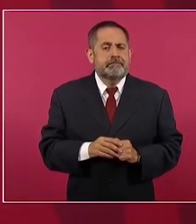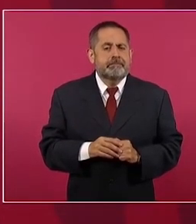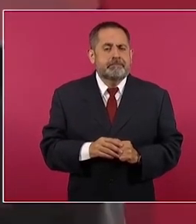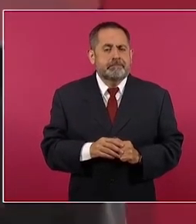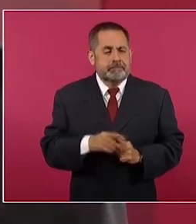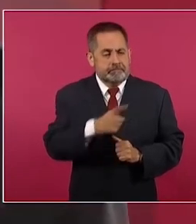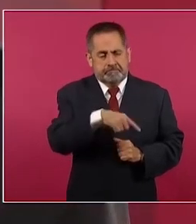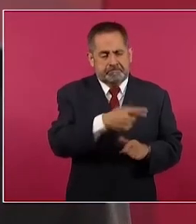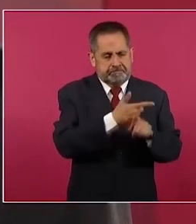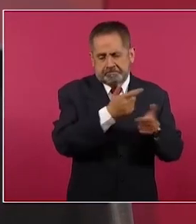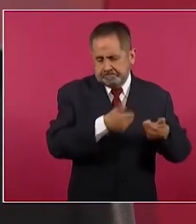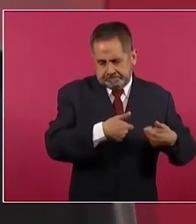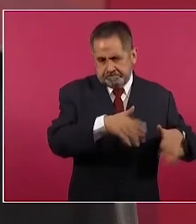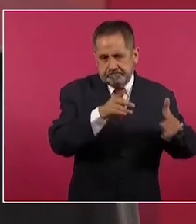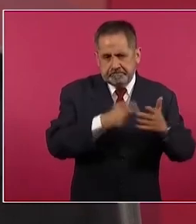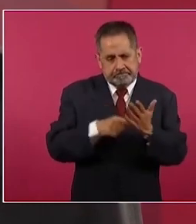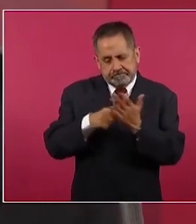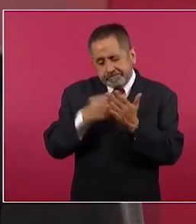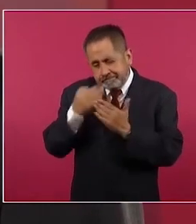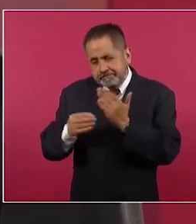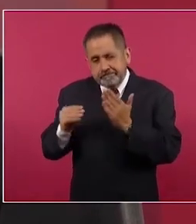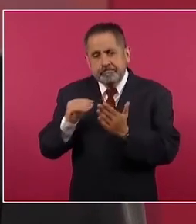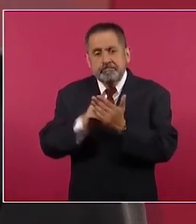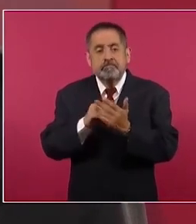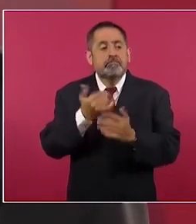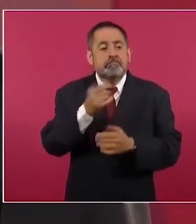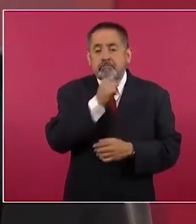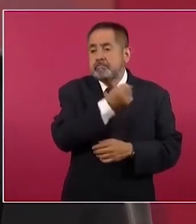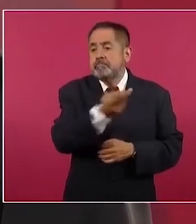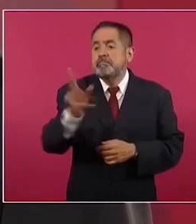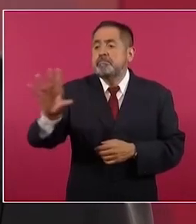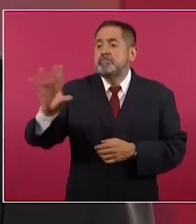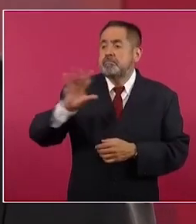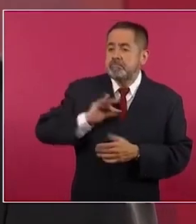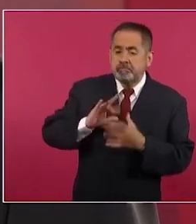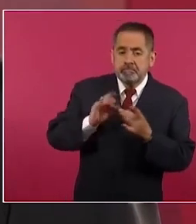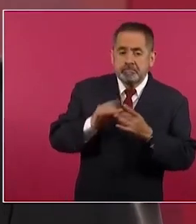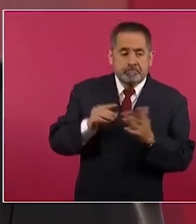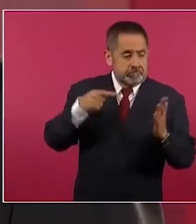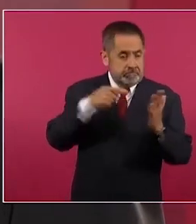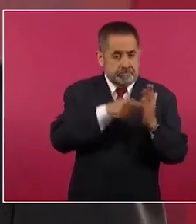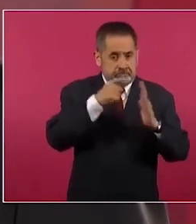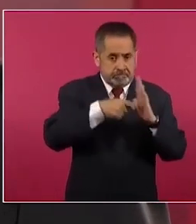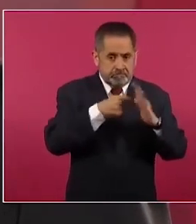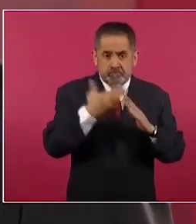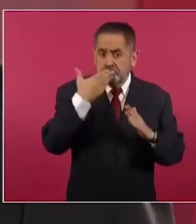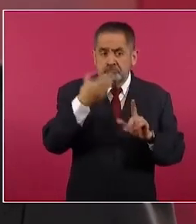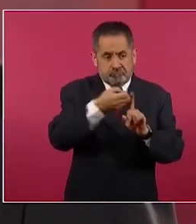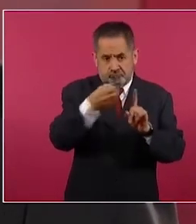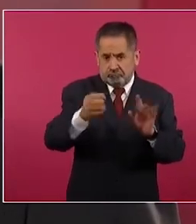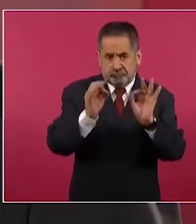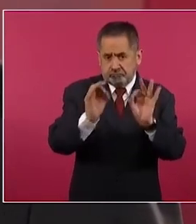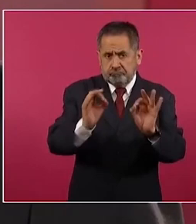ellos son libres y además me han dicho que está bien hecho,